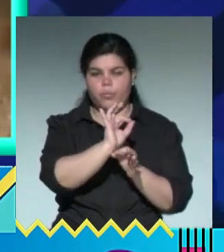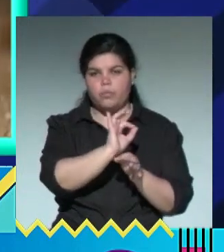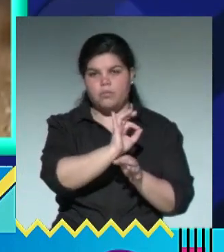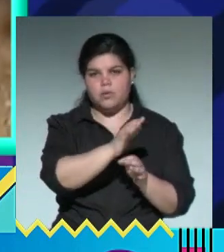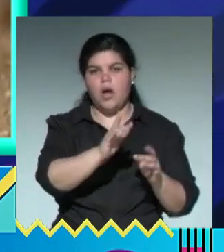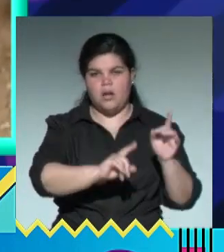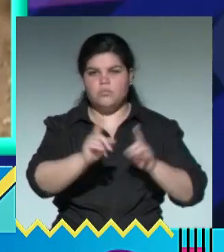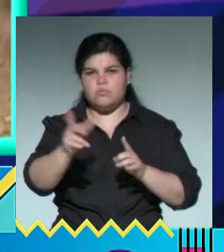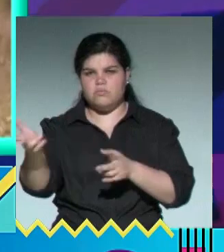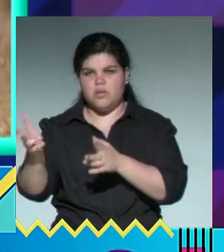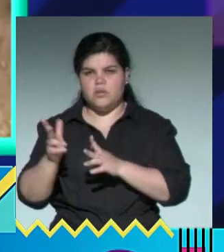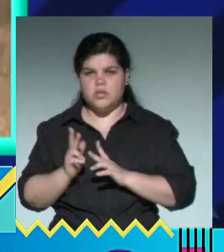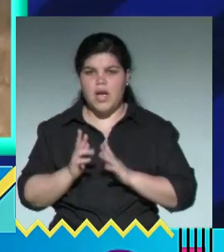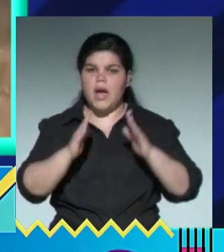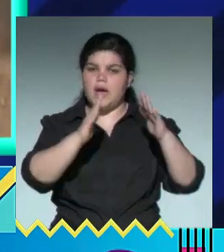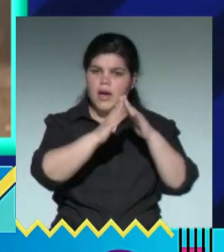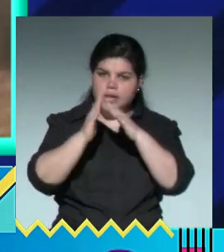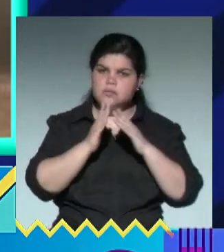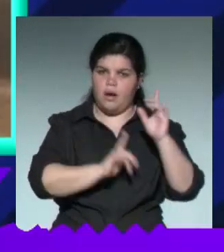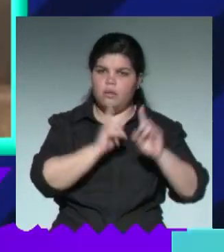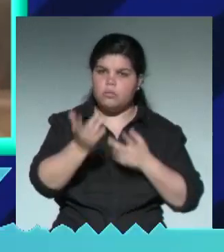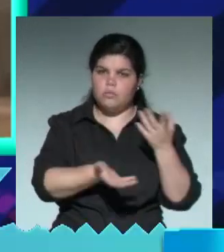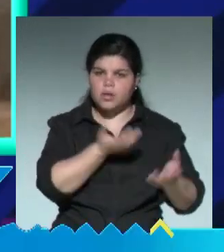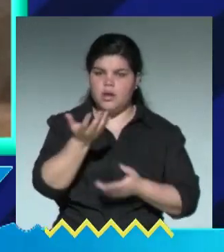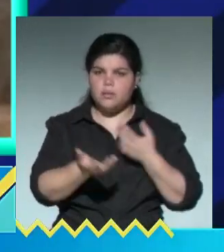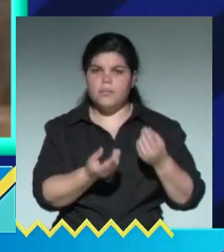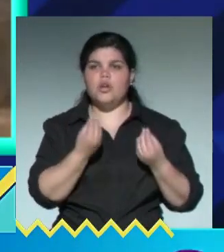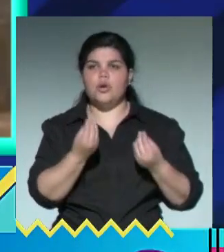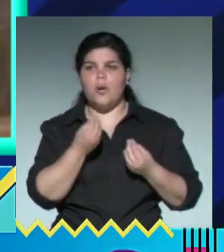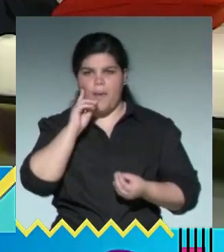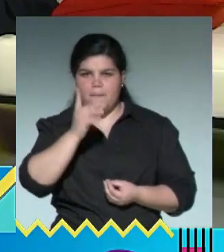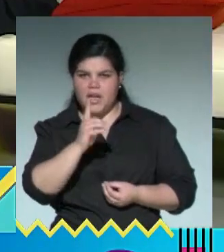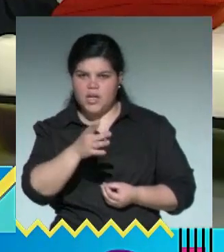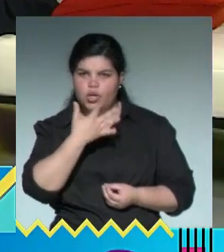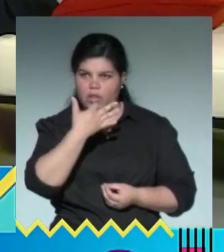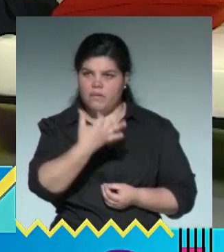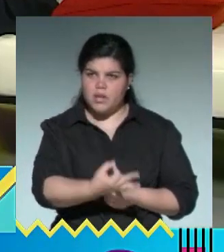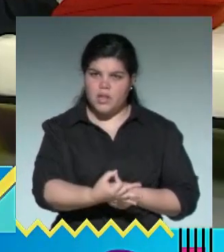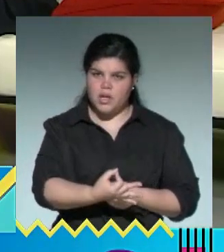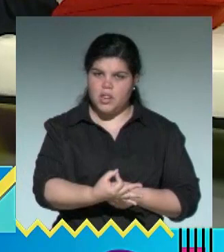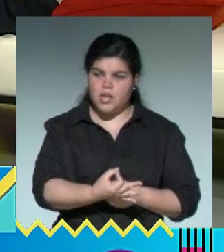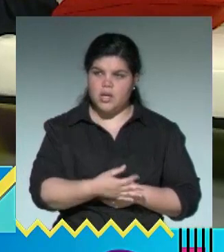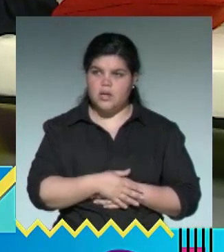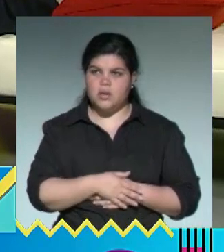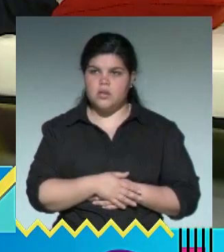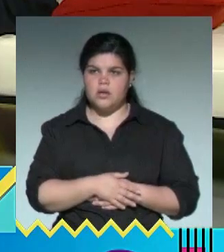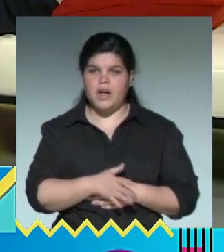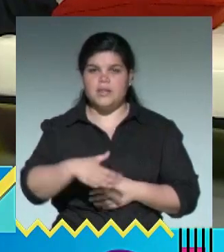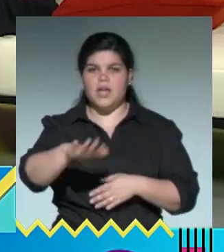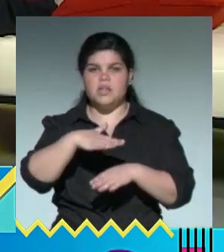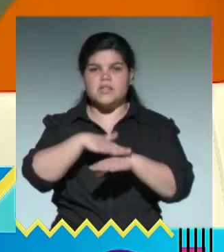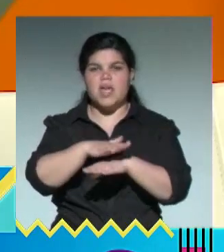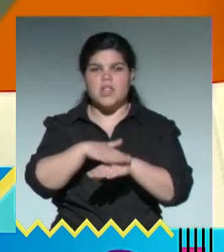algunas viviendas, pero ¿cuál fue Sí. el peligro, ¿no? En ese término, de que llegara el fuego hasta lo más urbano?